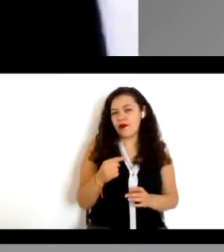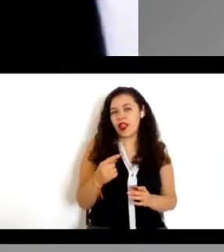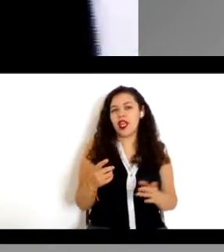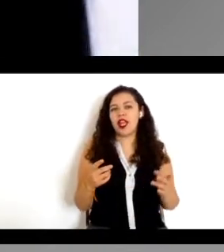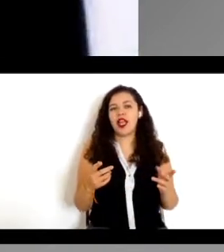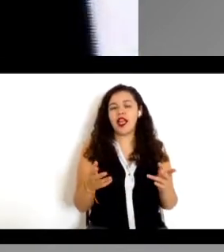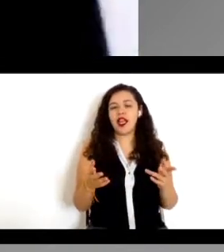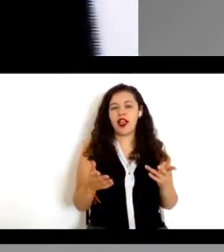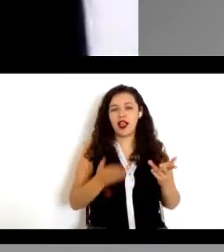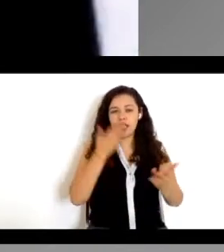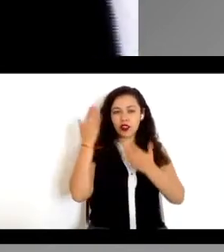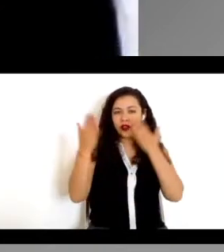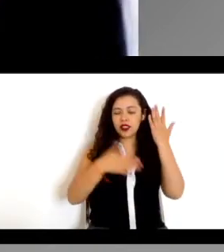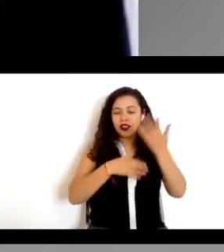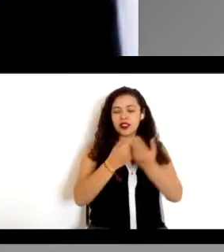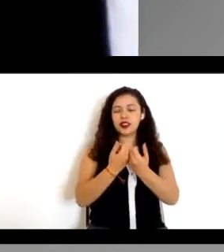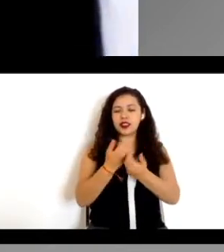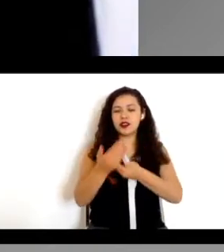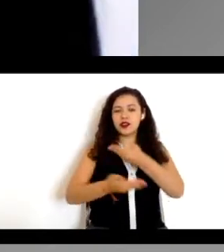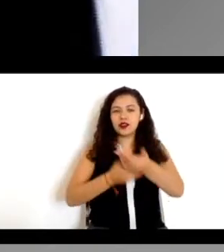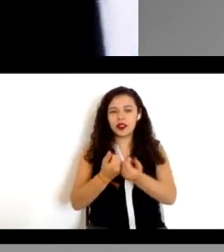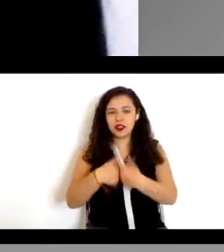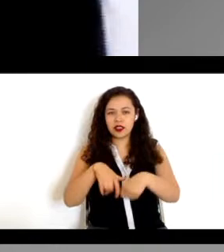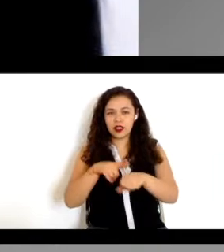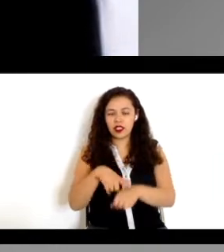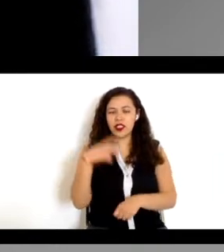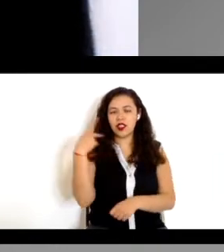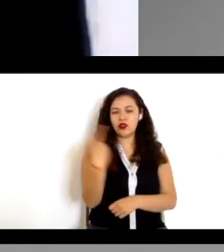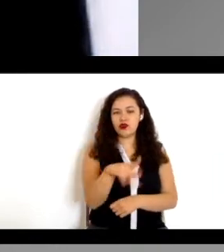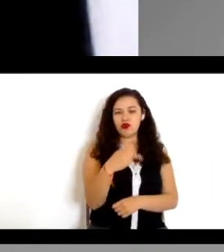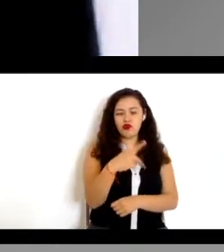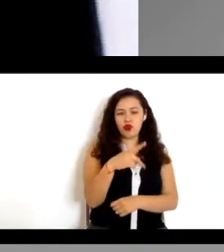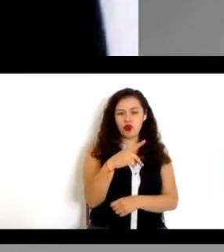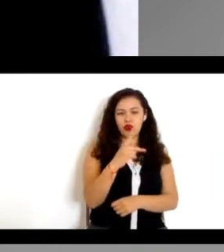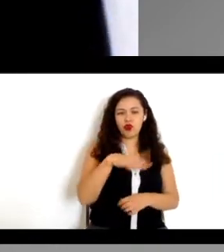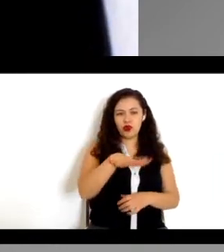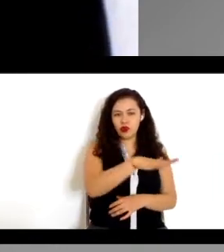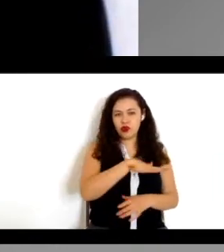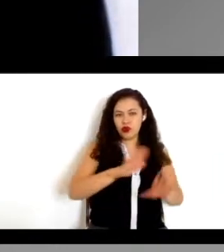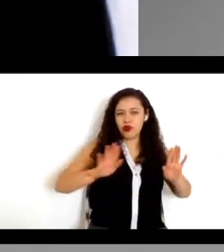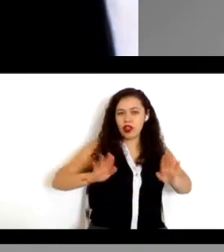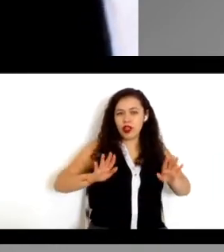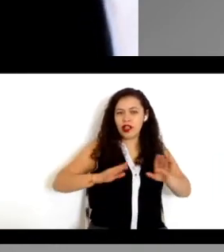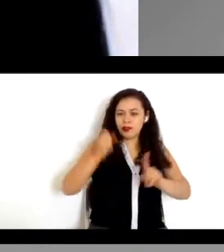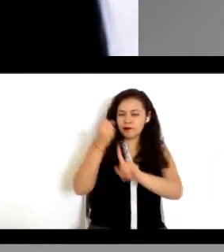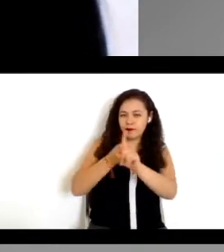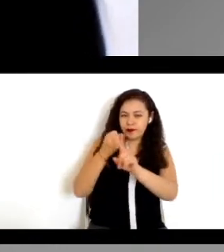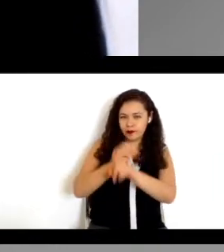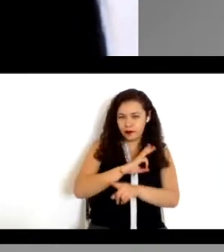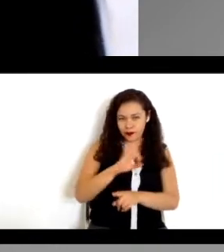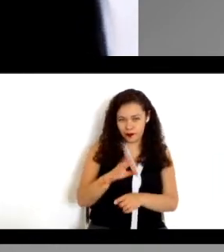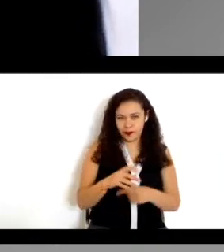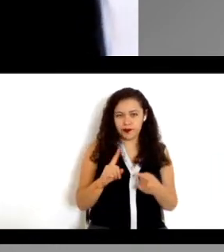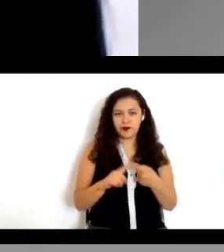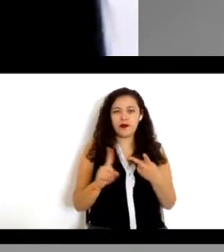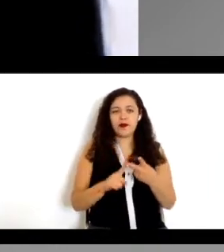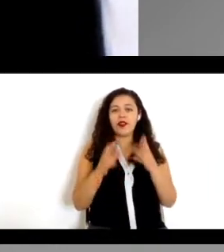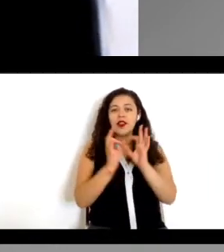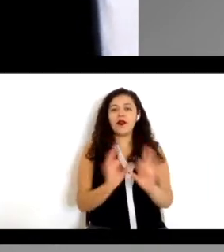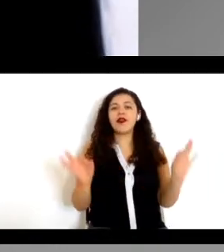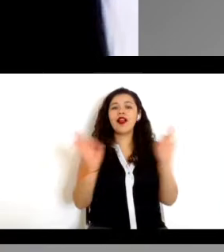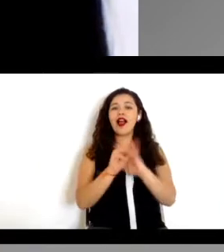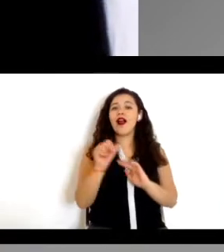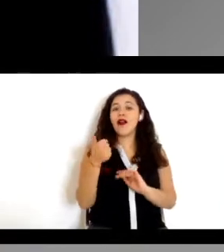servicio social que sean embajadores de su propia causa. Y bueno, pues otra cosa que es muy importante es